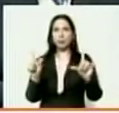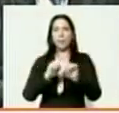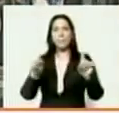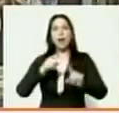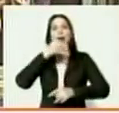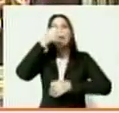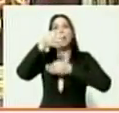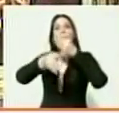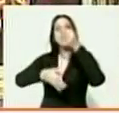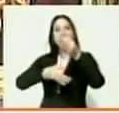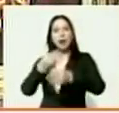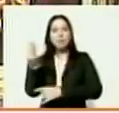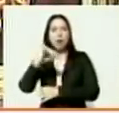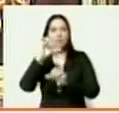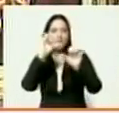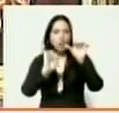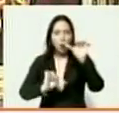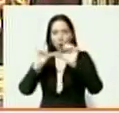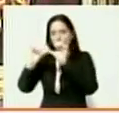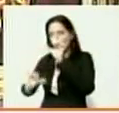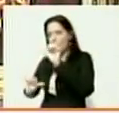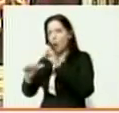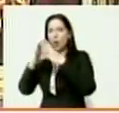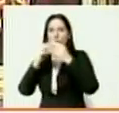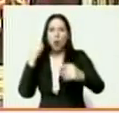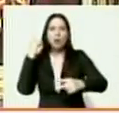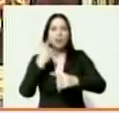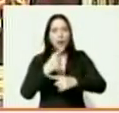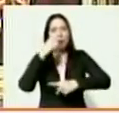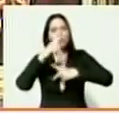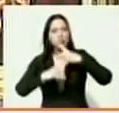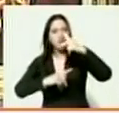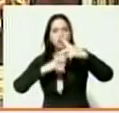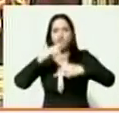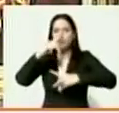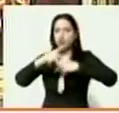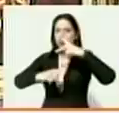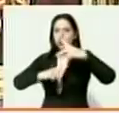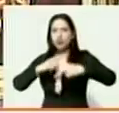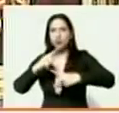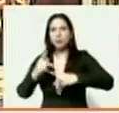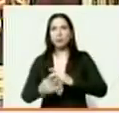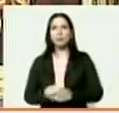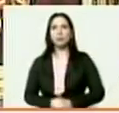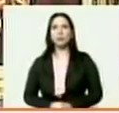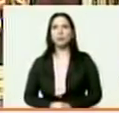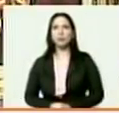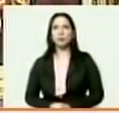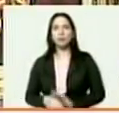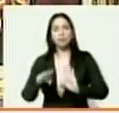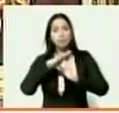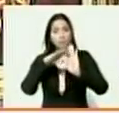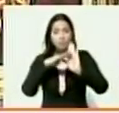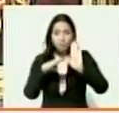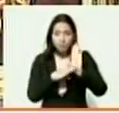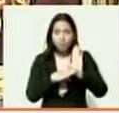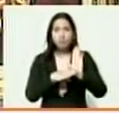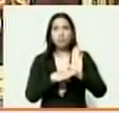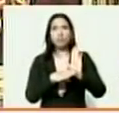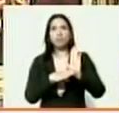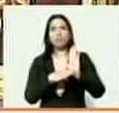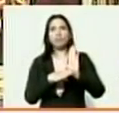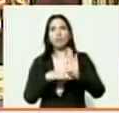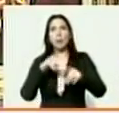explicar más a detalle todo lo que va a ser el procedimiento, los procedimientos, todo lo que va a ser los pasos que